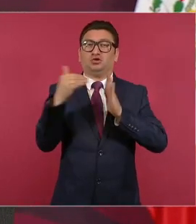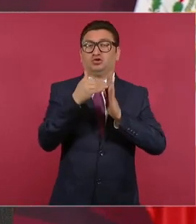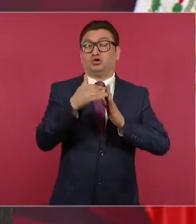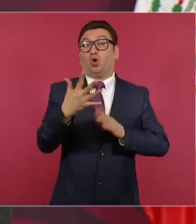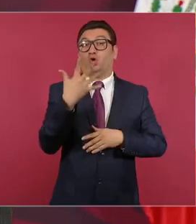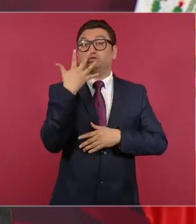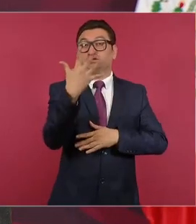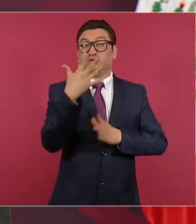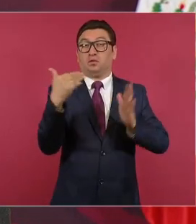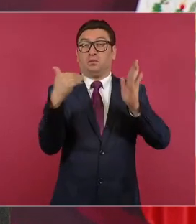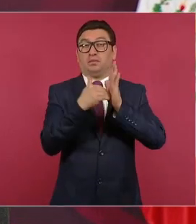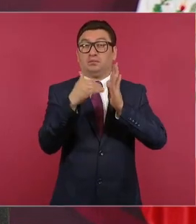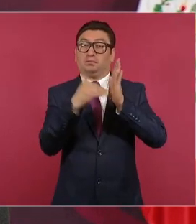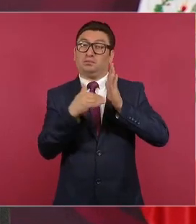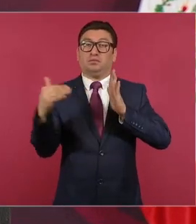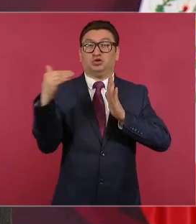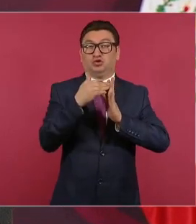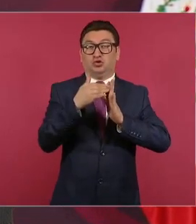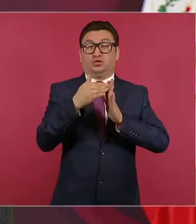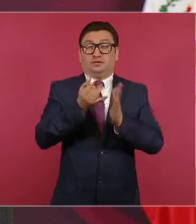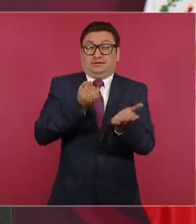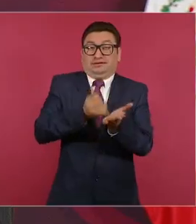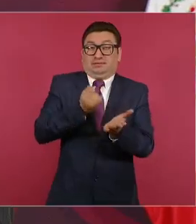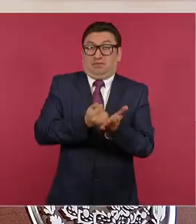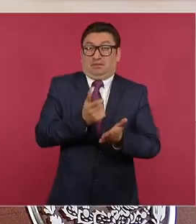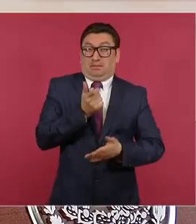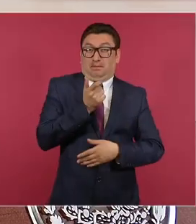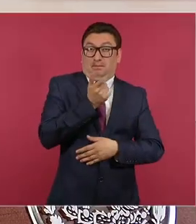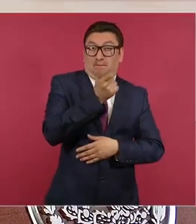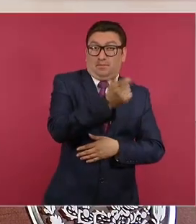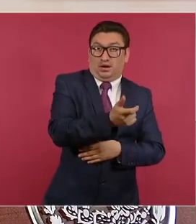5,000 millones de pesos de impuestos